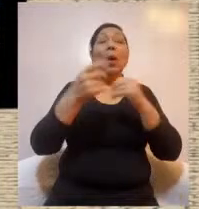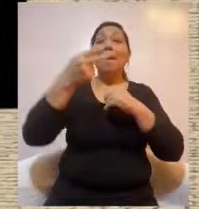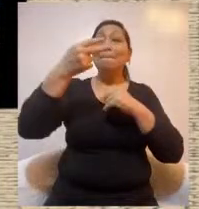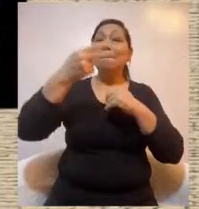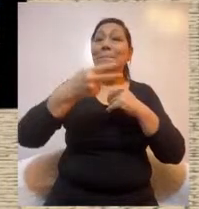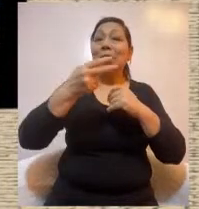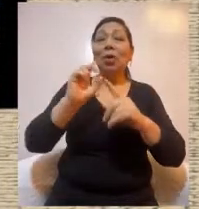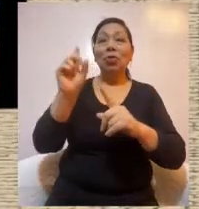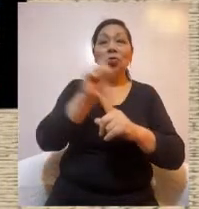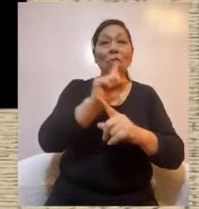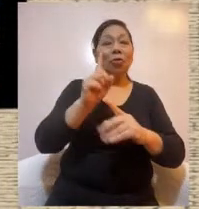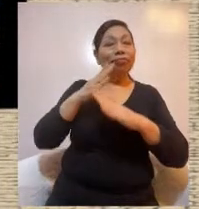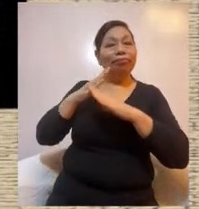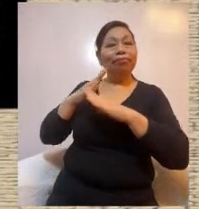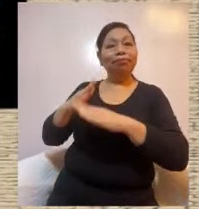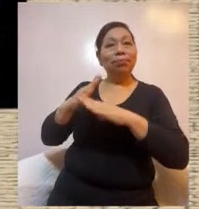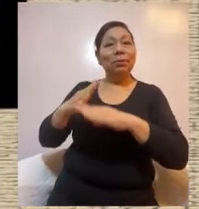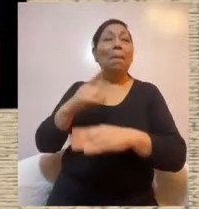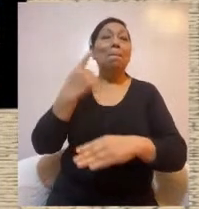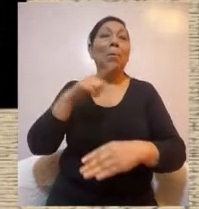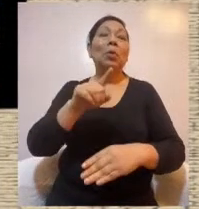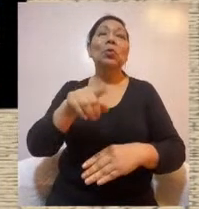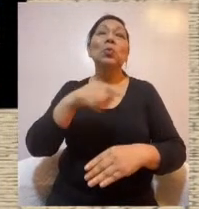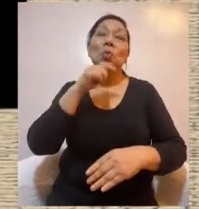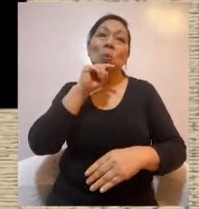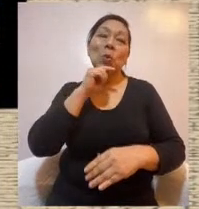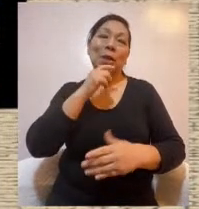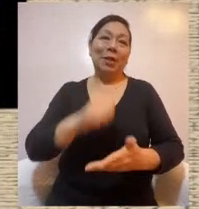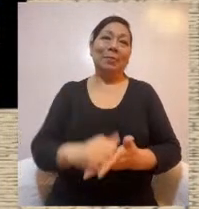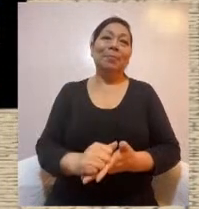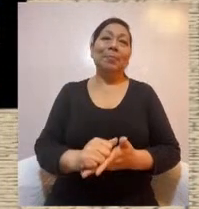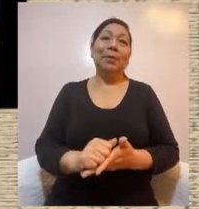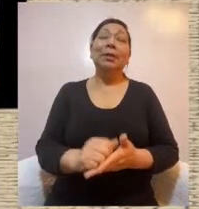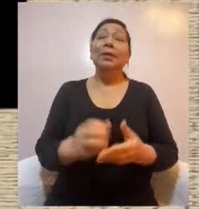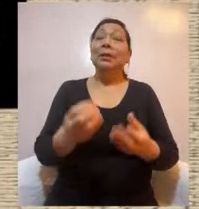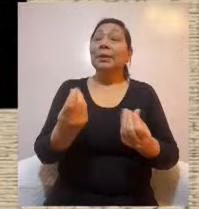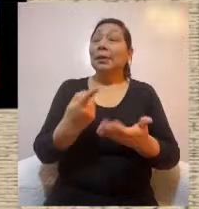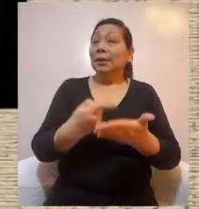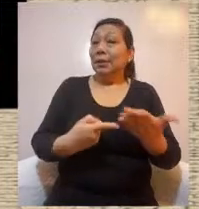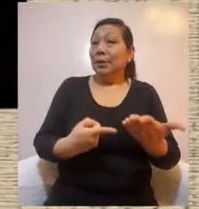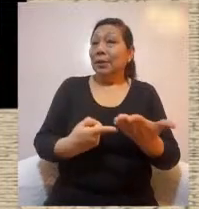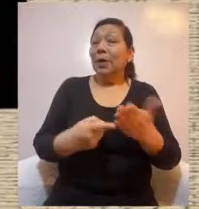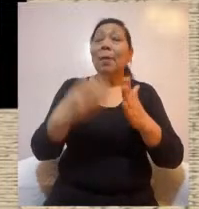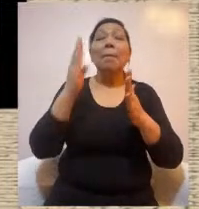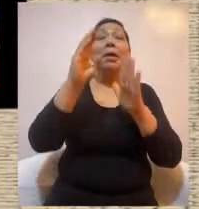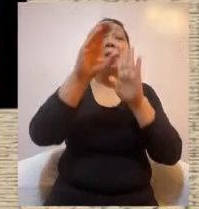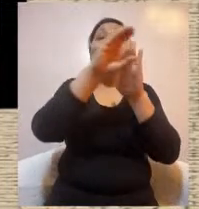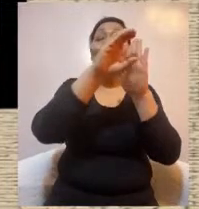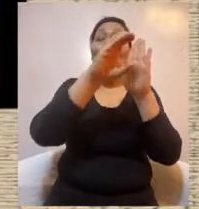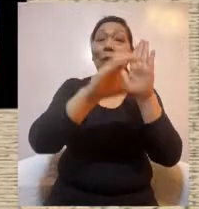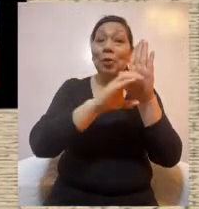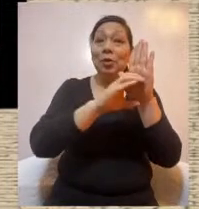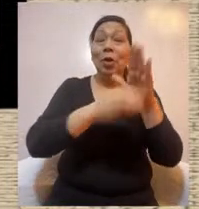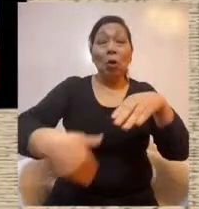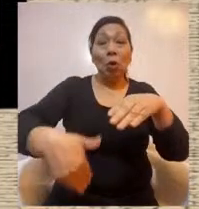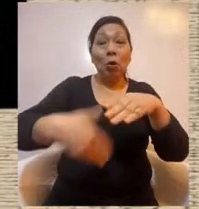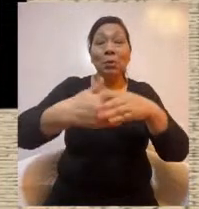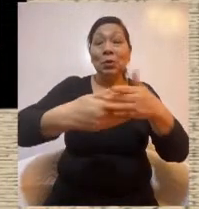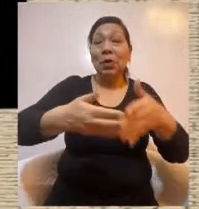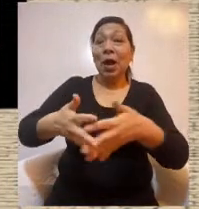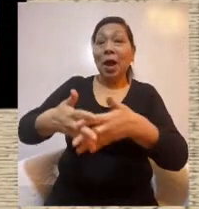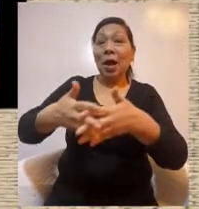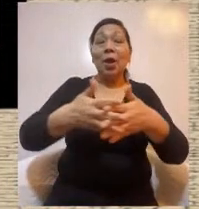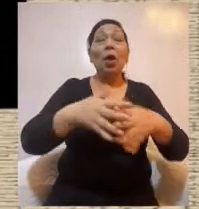y prohibición de discriminación por razón de sexo, consagrado en la Constitución y en la